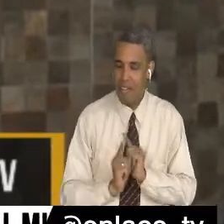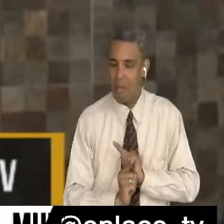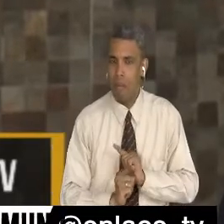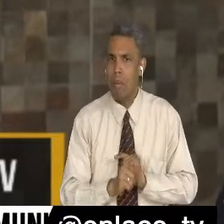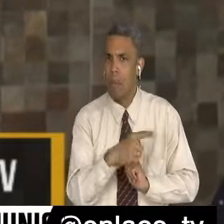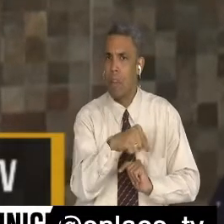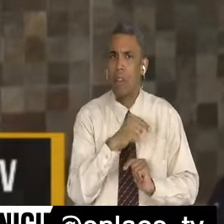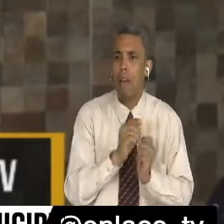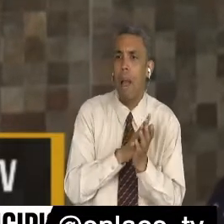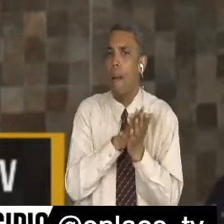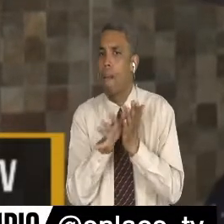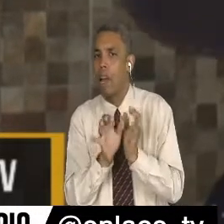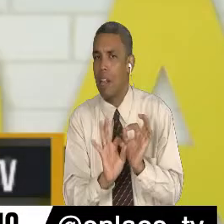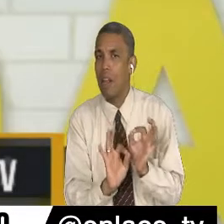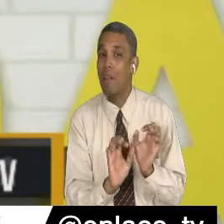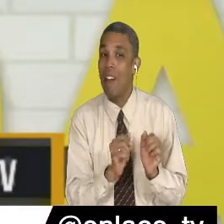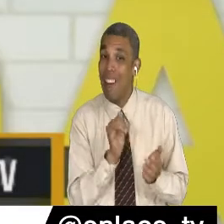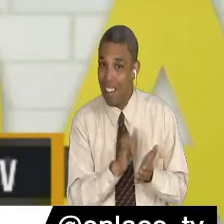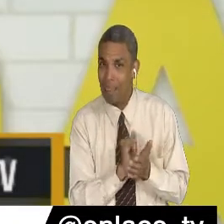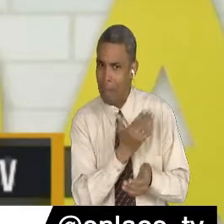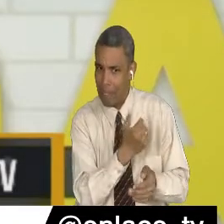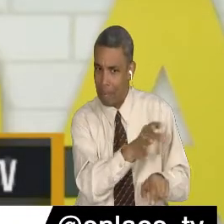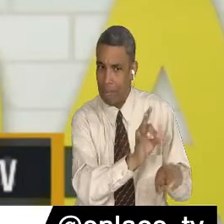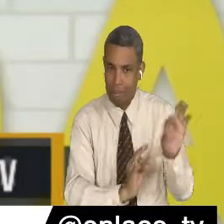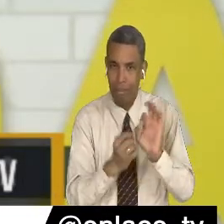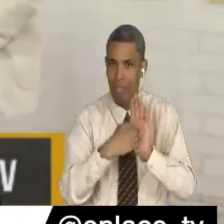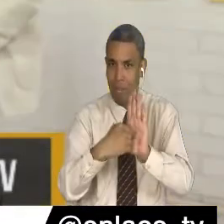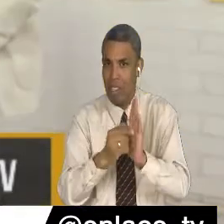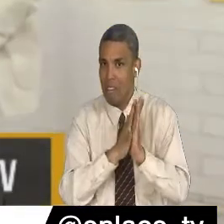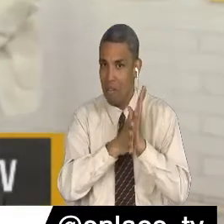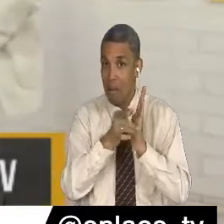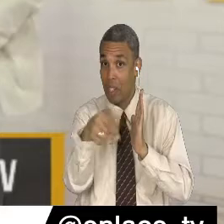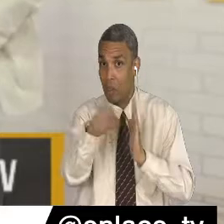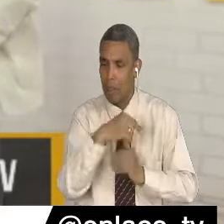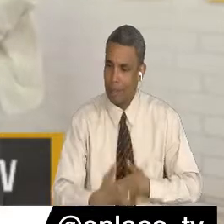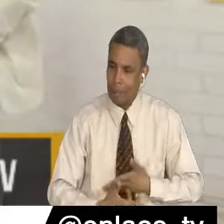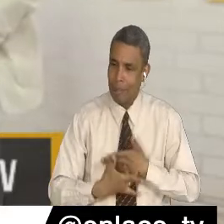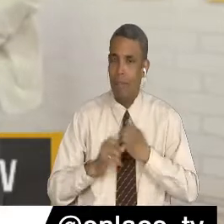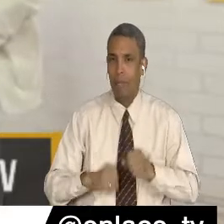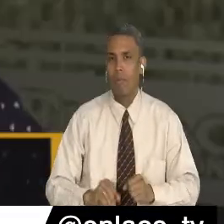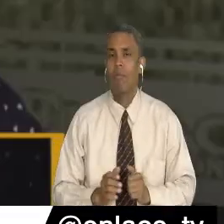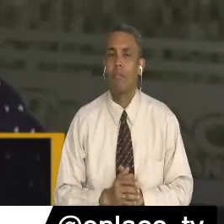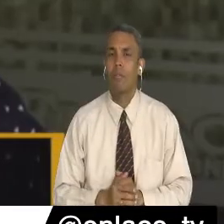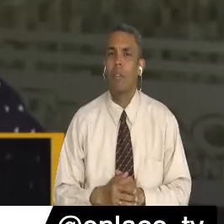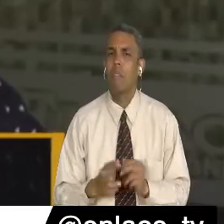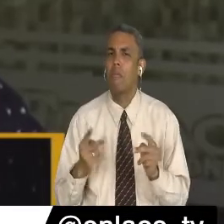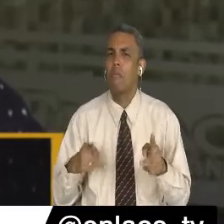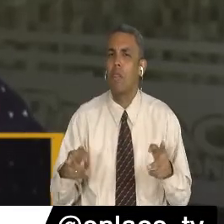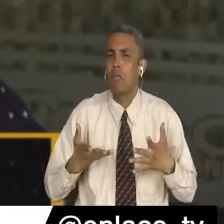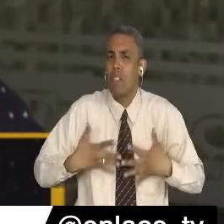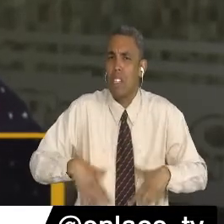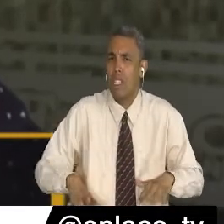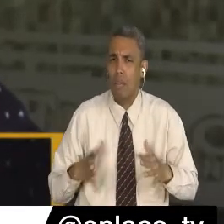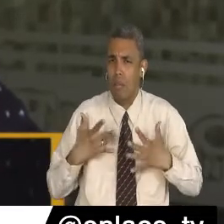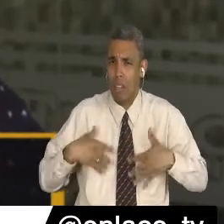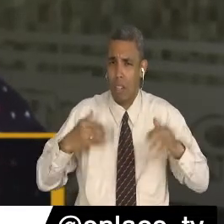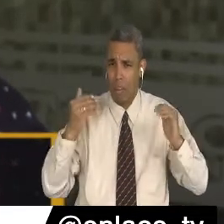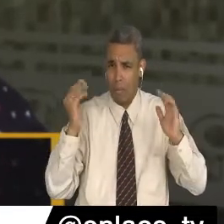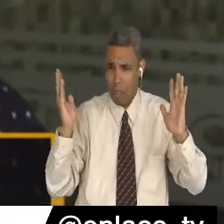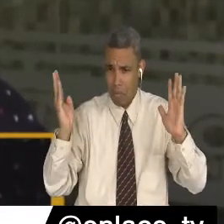fracasos, nosotros también lo podemos hacer. Historias de Vida va dirigido para ciudadanos de todas las edades. Va dirigido a todas las